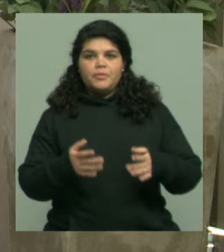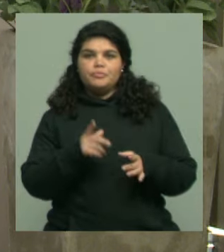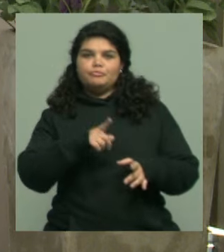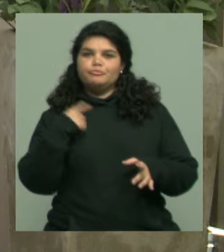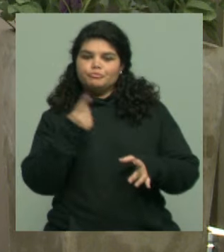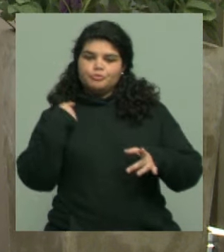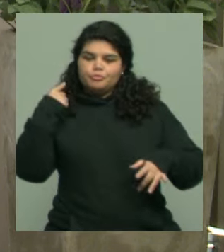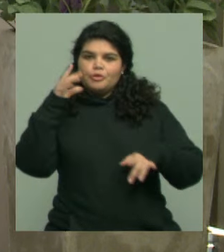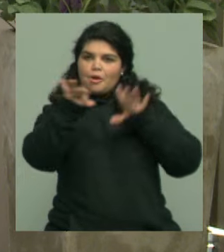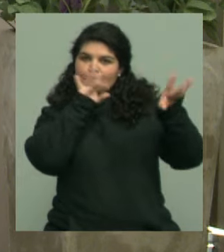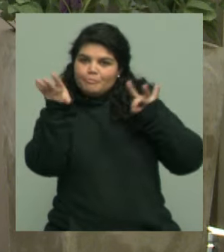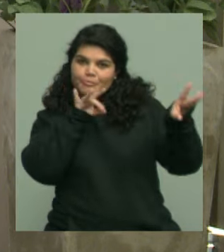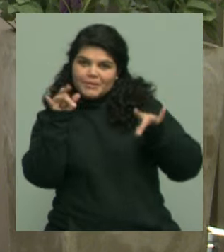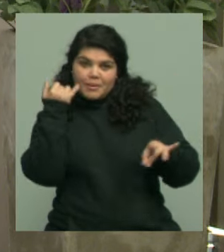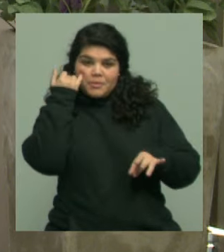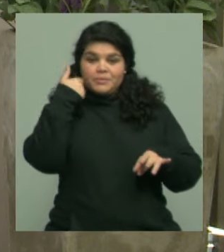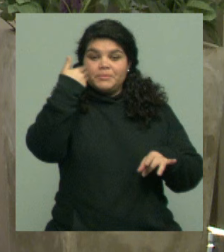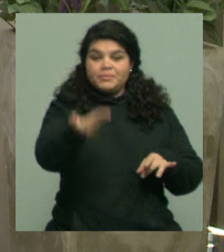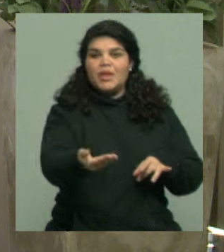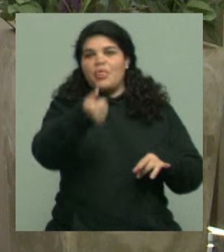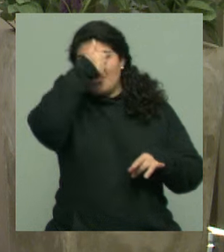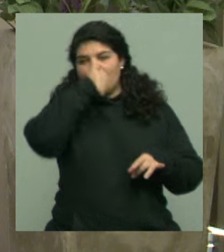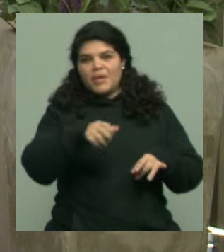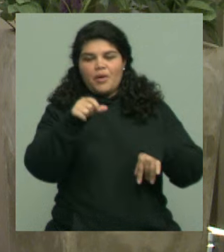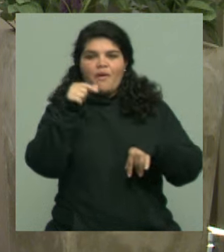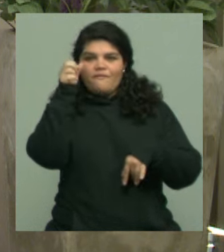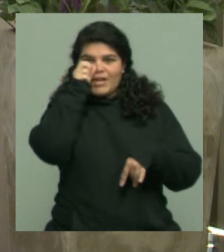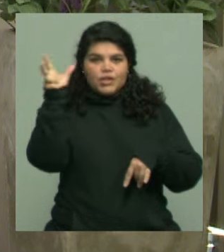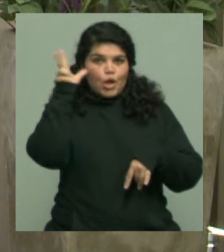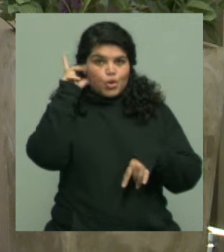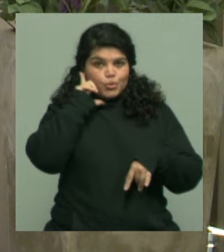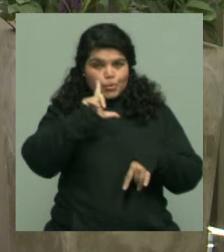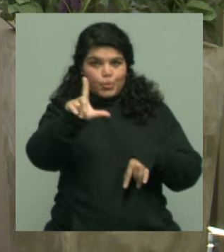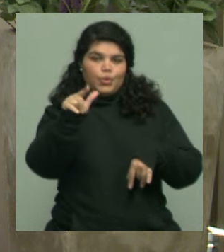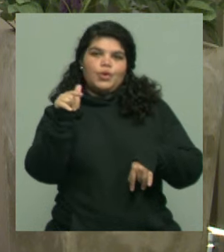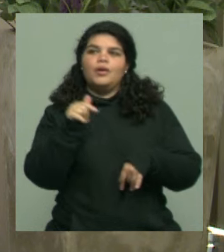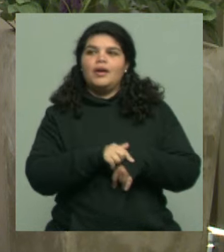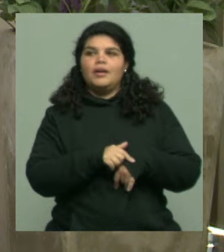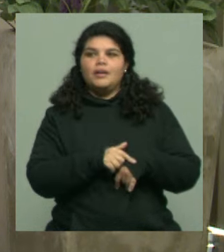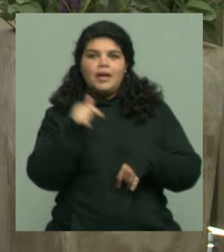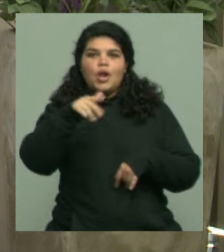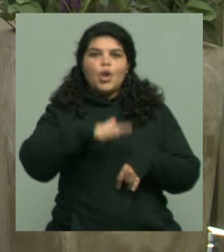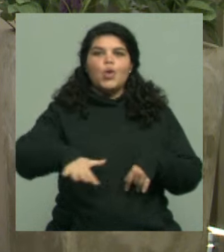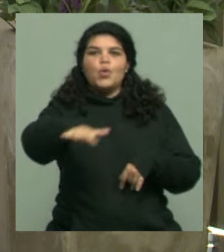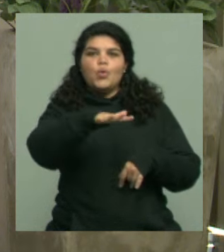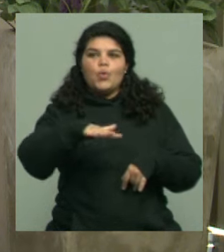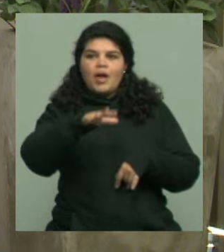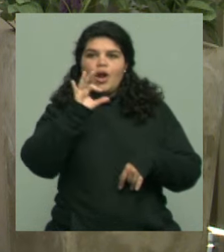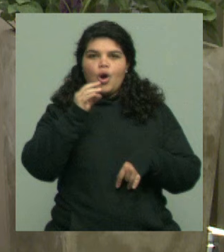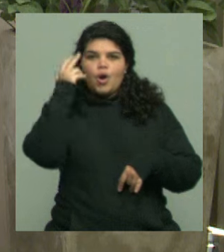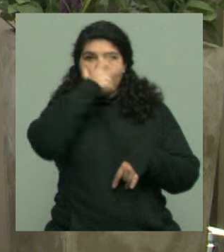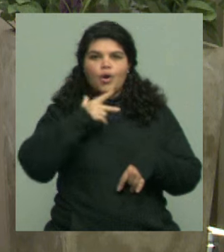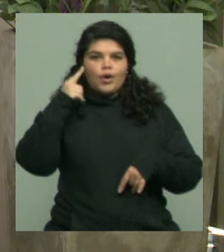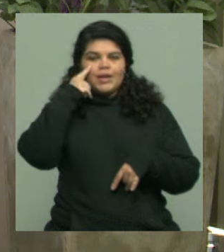Nosotros ya vamos haciendo la invitación. Domingo 28 de julio, 14 horas, en el Salón de Juegos del Skatepark del Parque O'Higgins. Hablábamos de un lugar que